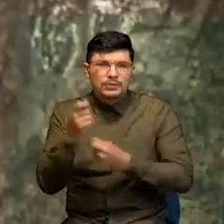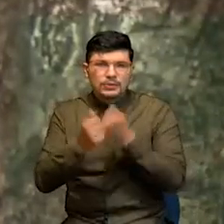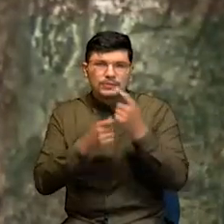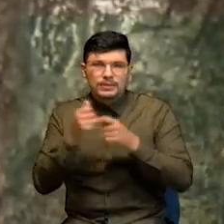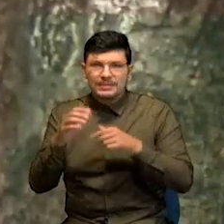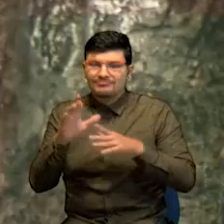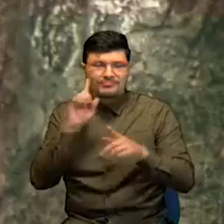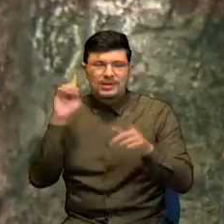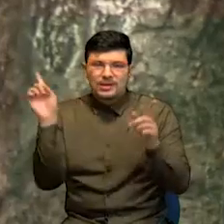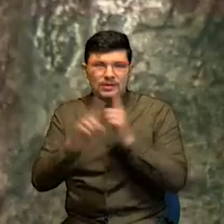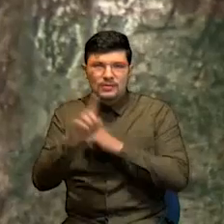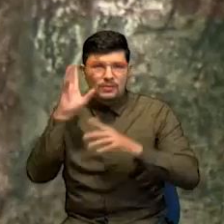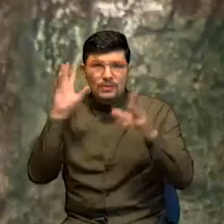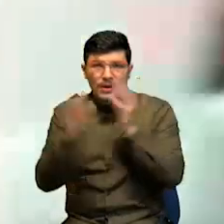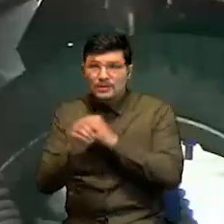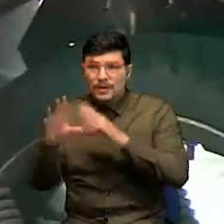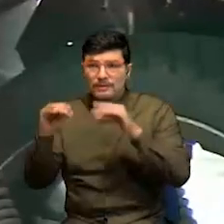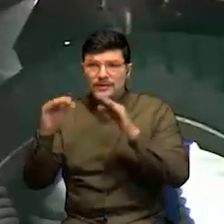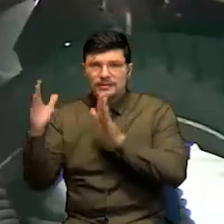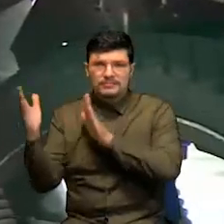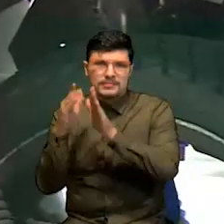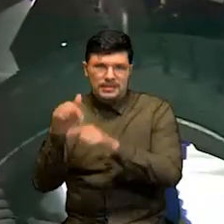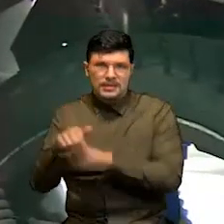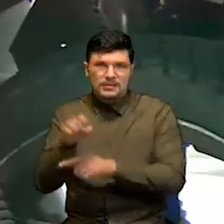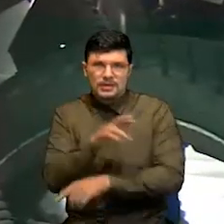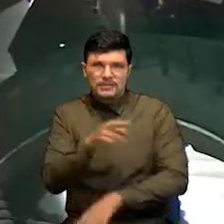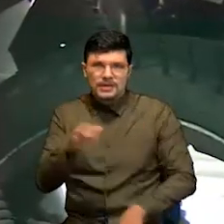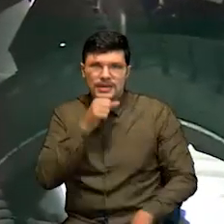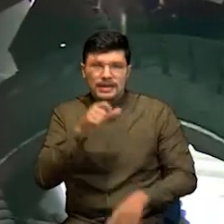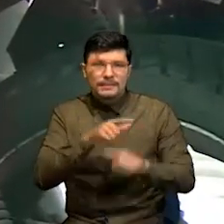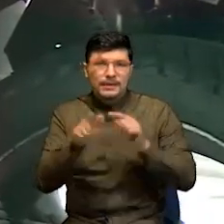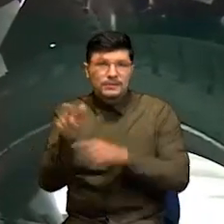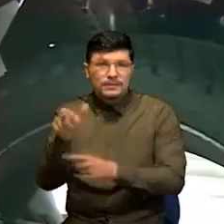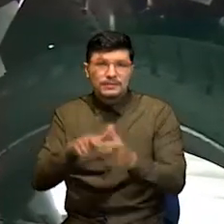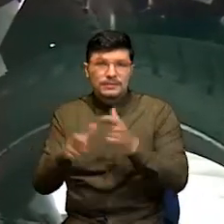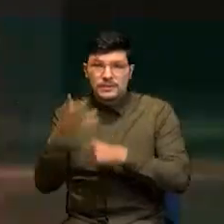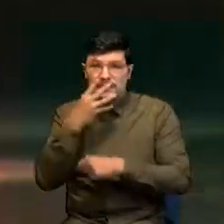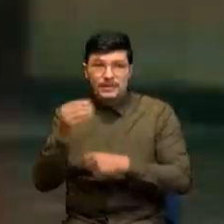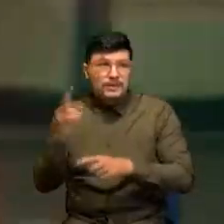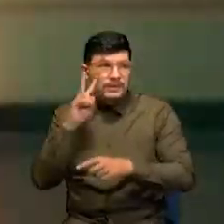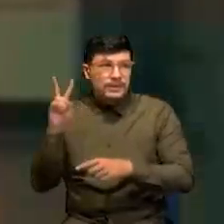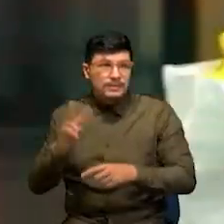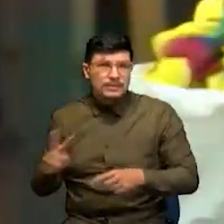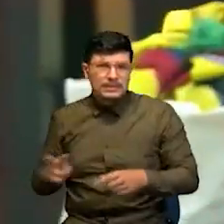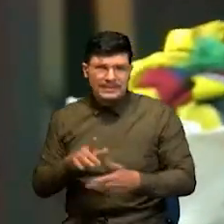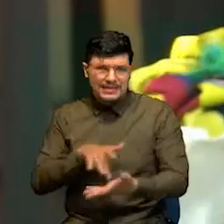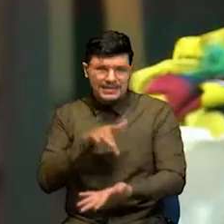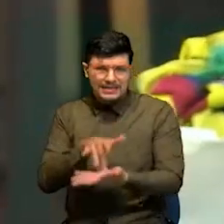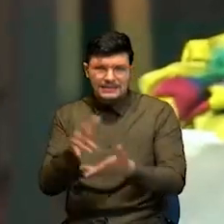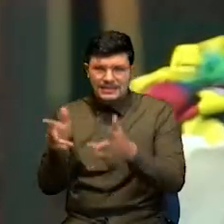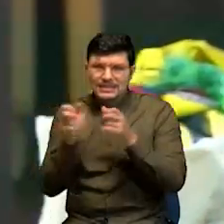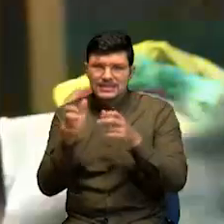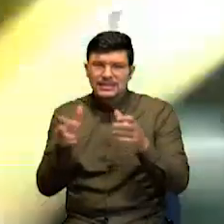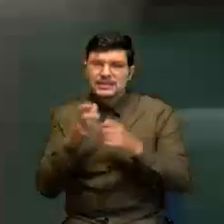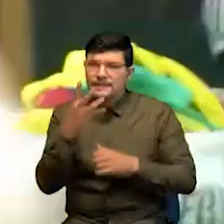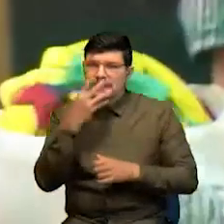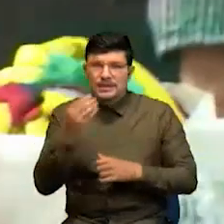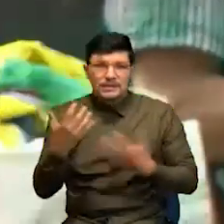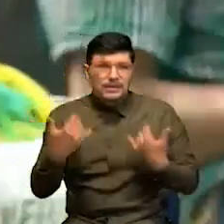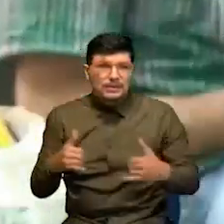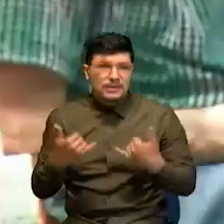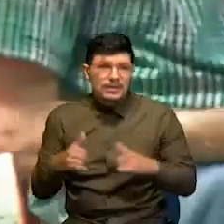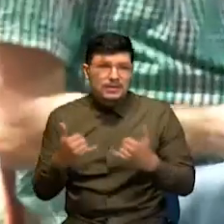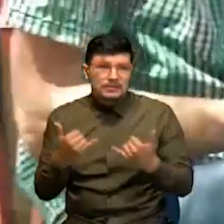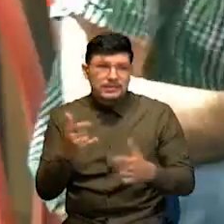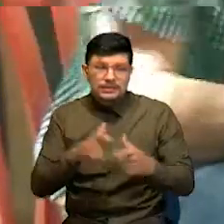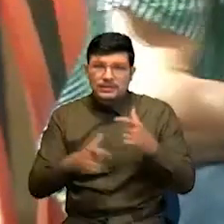ante las cámaras de oriente' noticias pero manifestaron que la presencia de delincuentes venezolanos participando en extorsiones los tienen azotados de cerrar